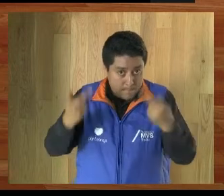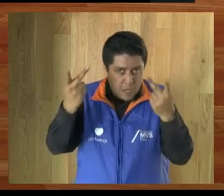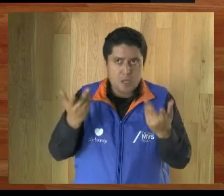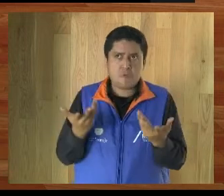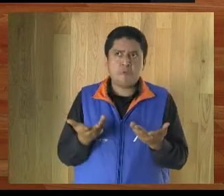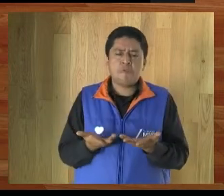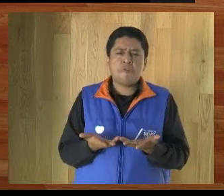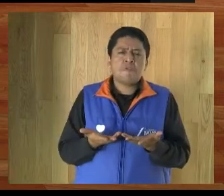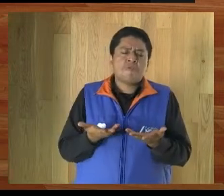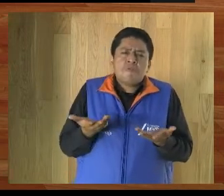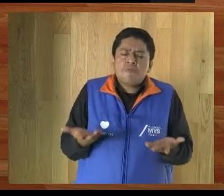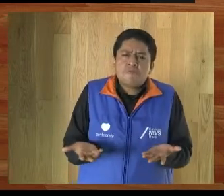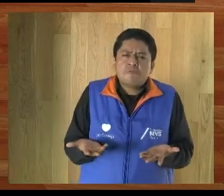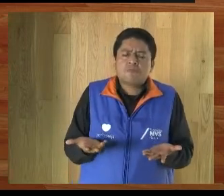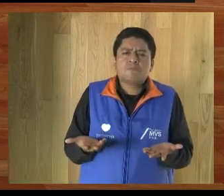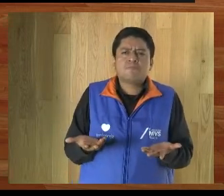vendo